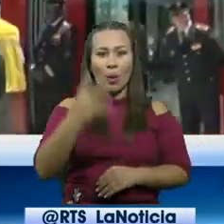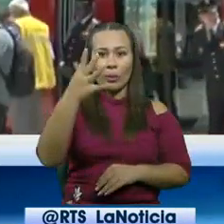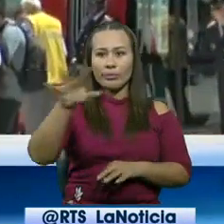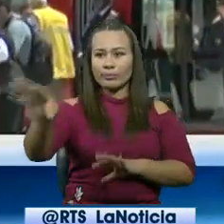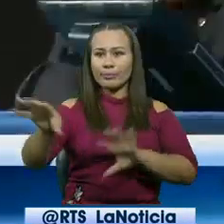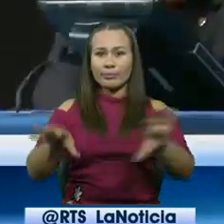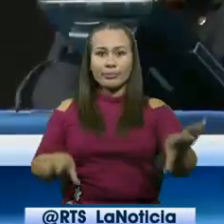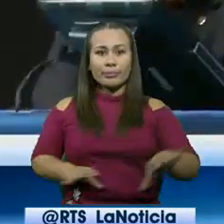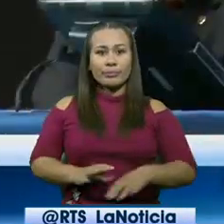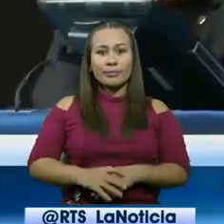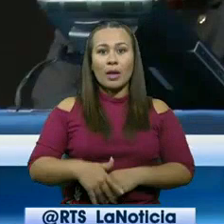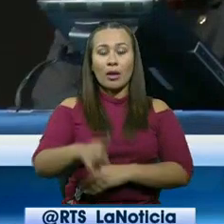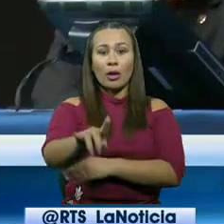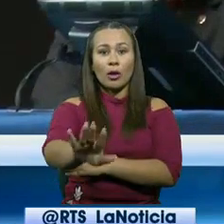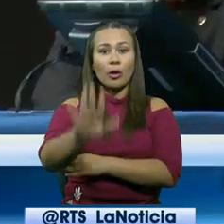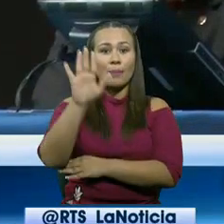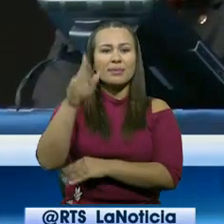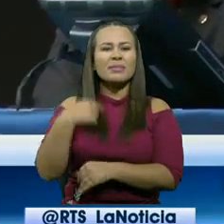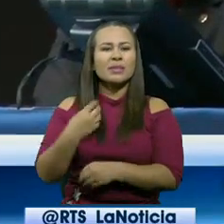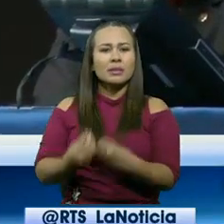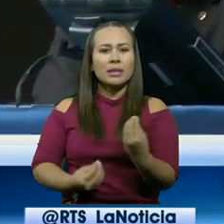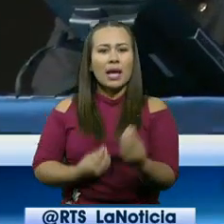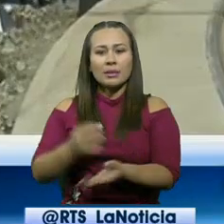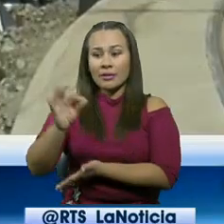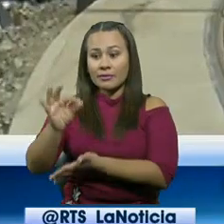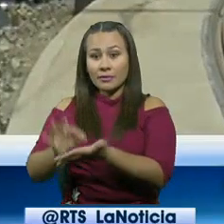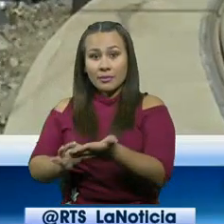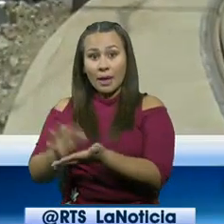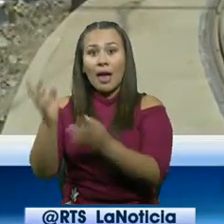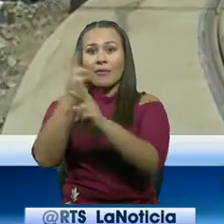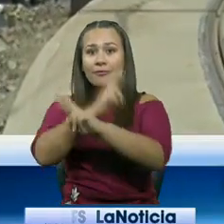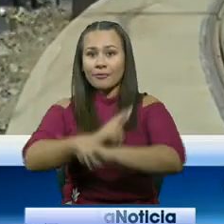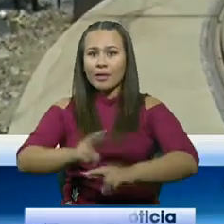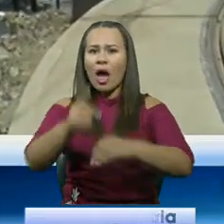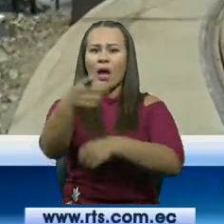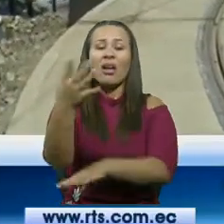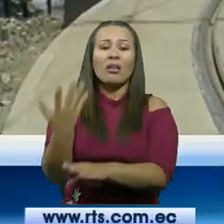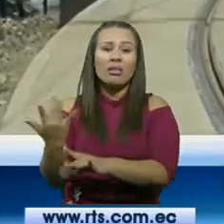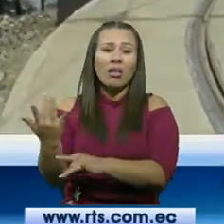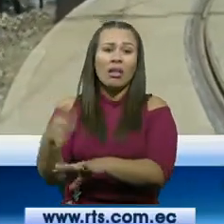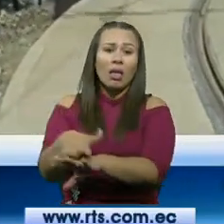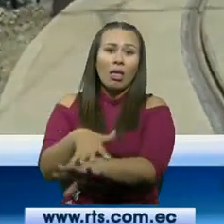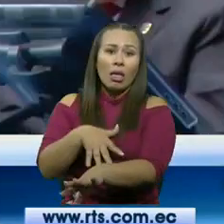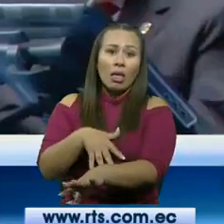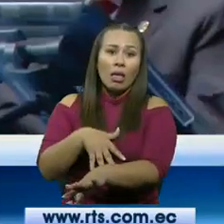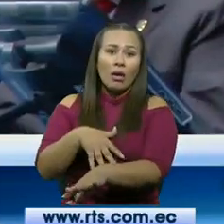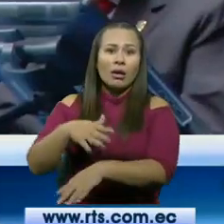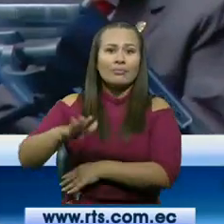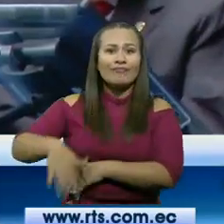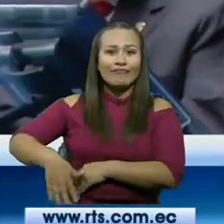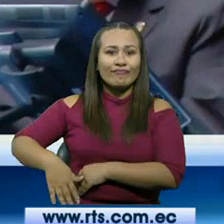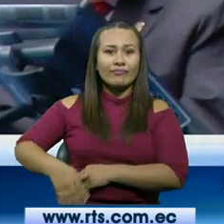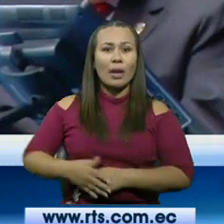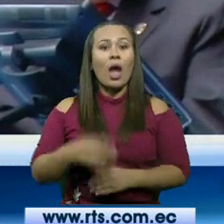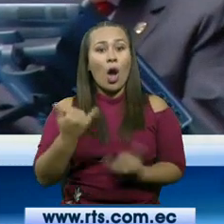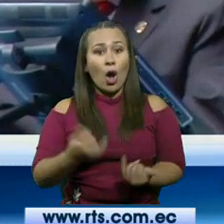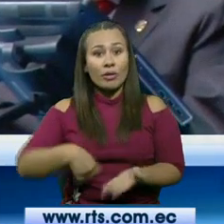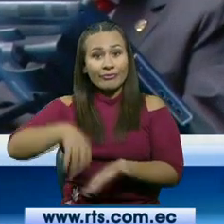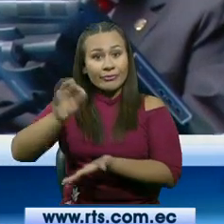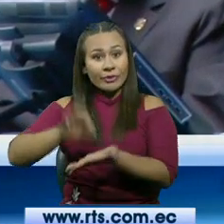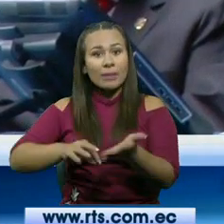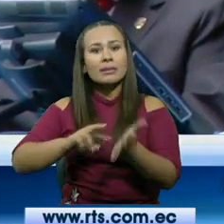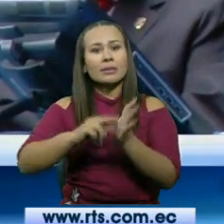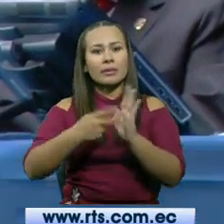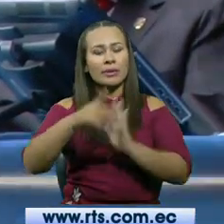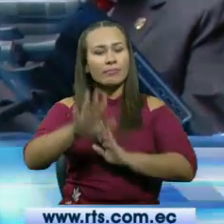Cuenca. Este compromiso permitirá, según los firmantes, concluir una obra que lleva varios años de retraso. Y hoy damos un paso